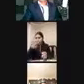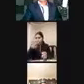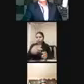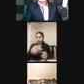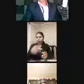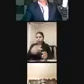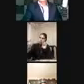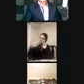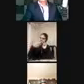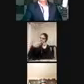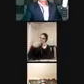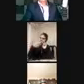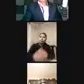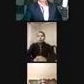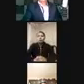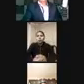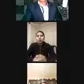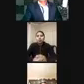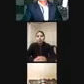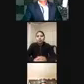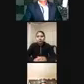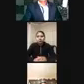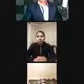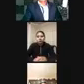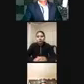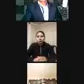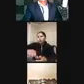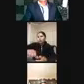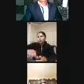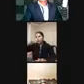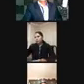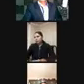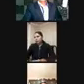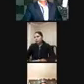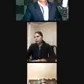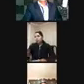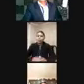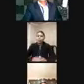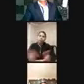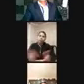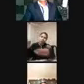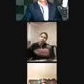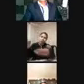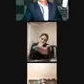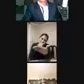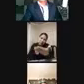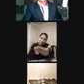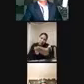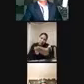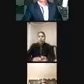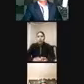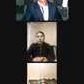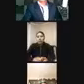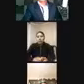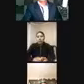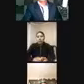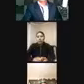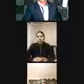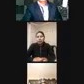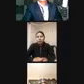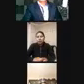facies. Y otros reforzando con dibujitos, reforzando con pictogramas, con todo eso, ¿no? De esa manera